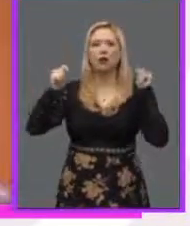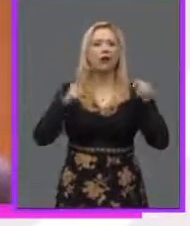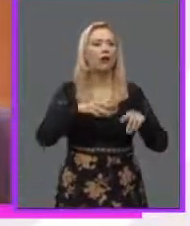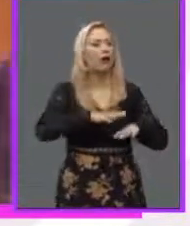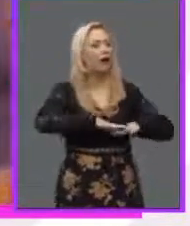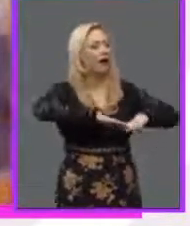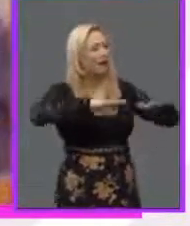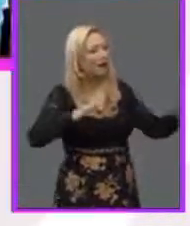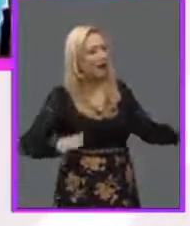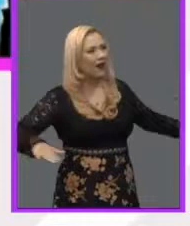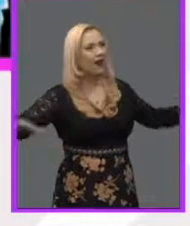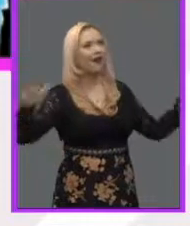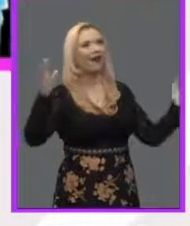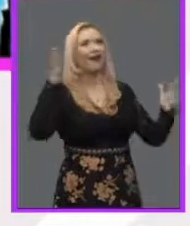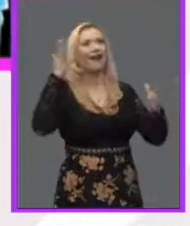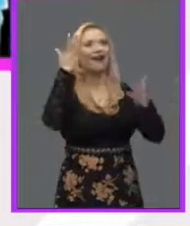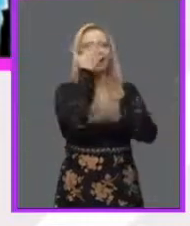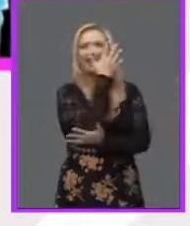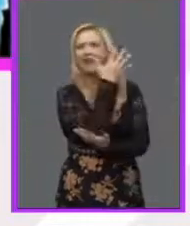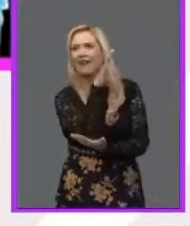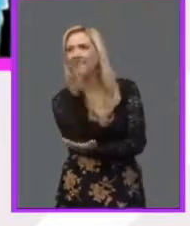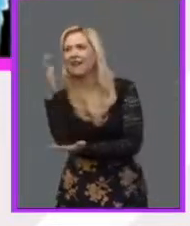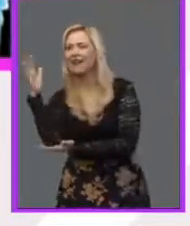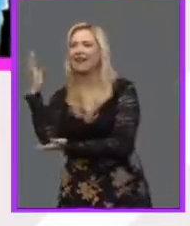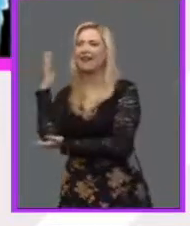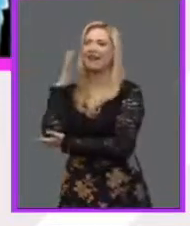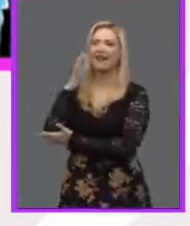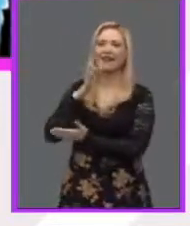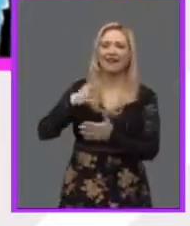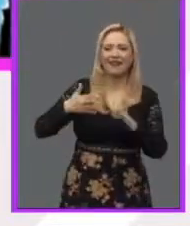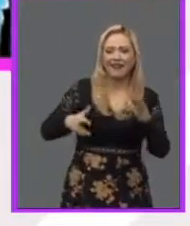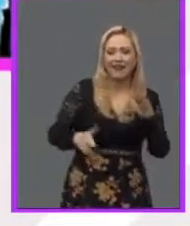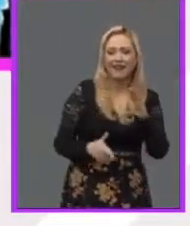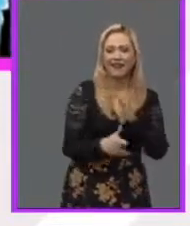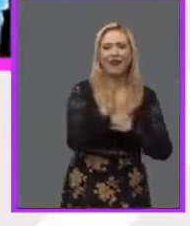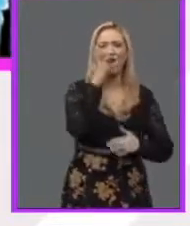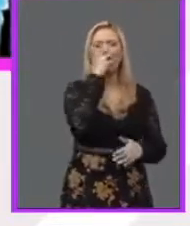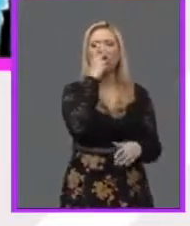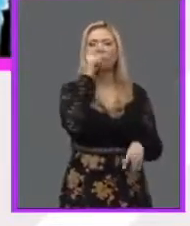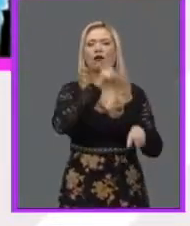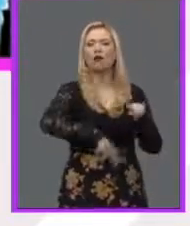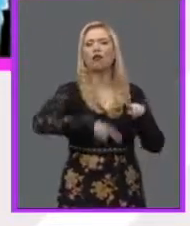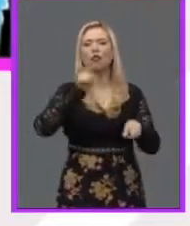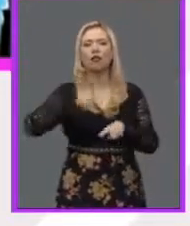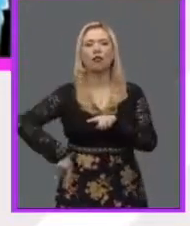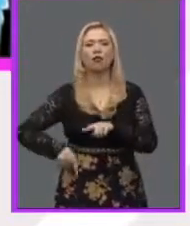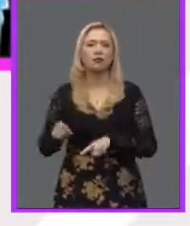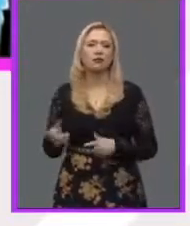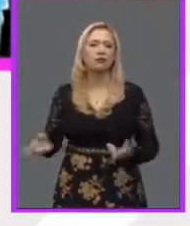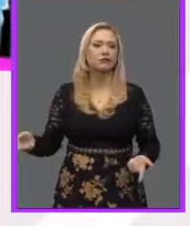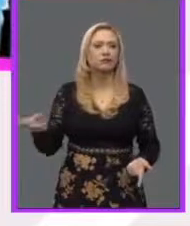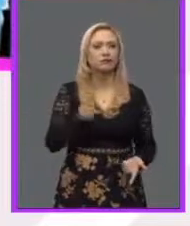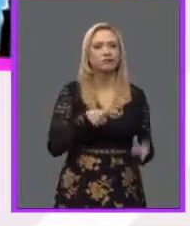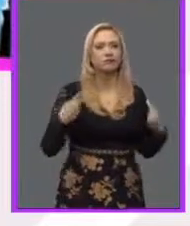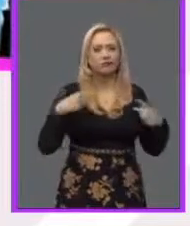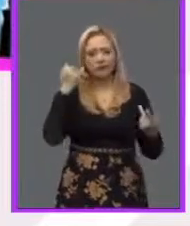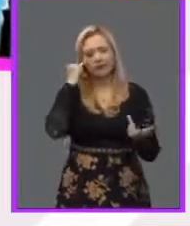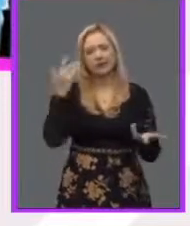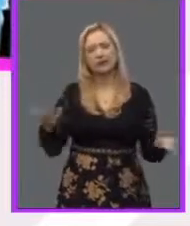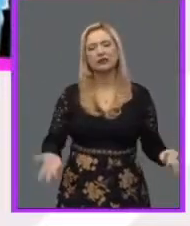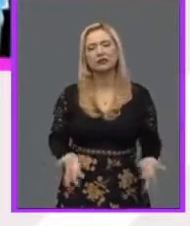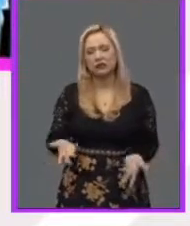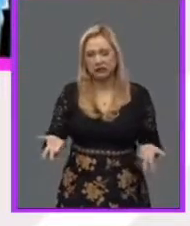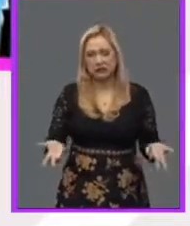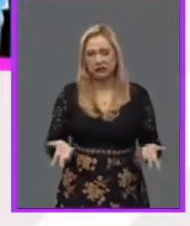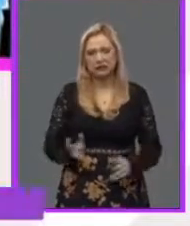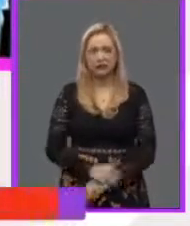de manglares, que acaban con las zonas, digamos, naturales, pero que afectan a las poblaciones